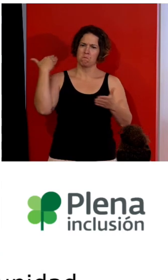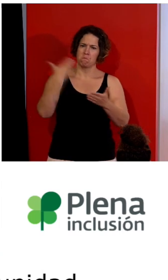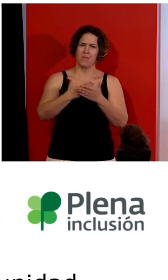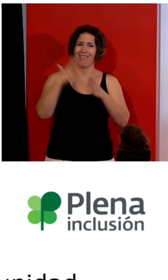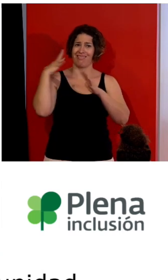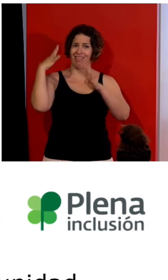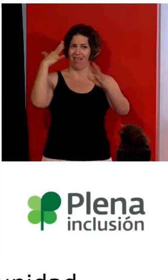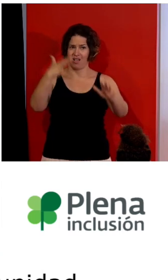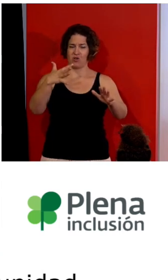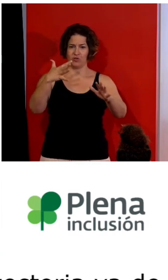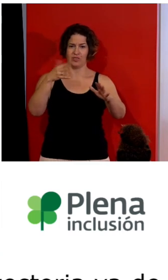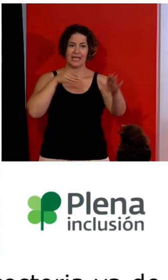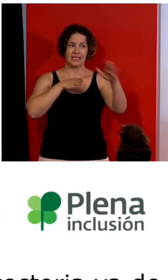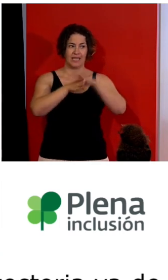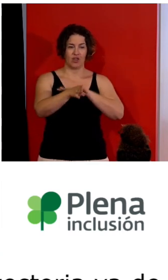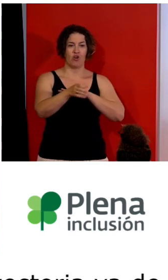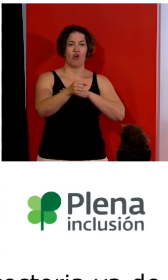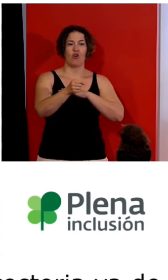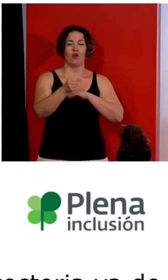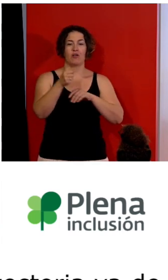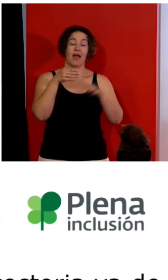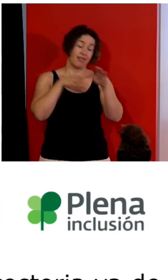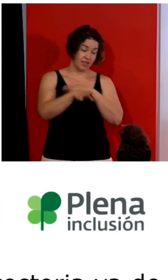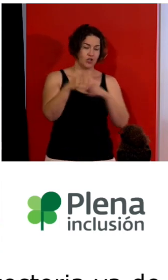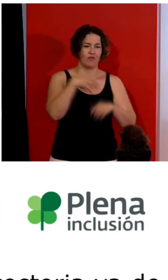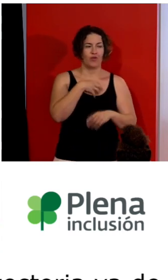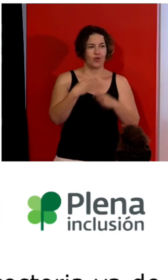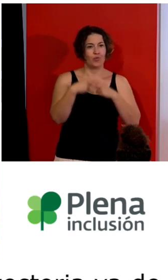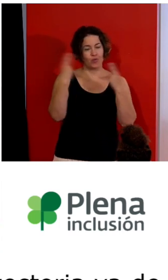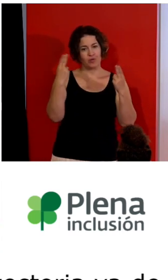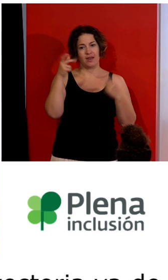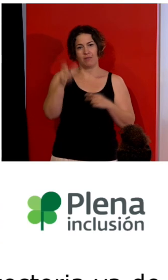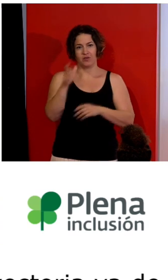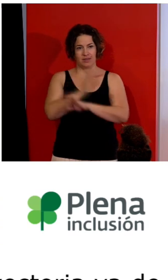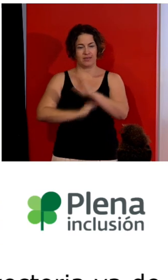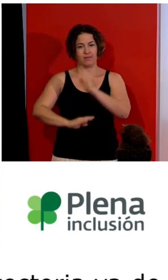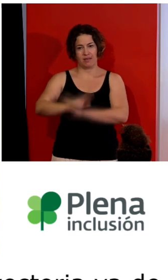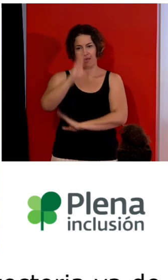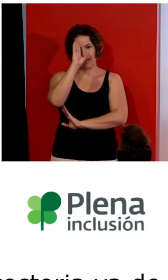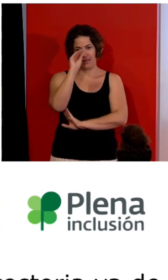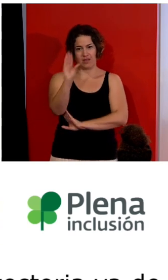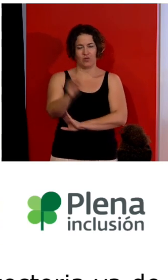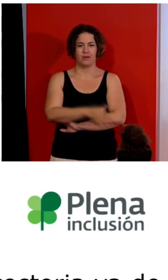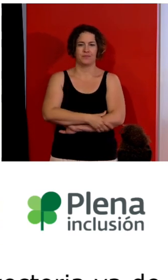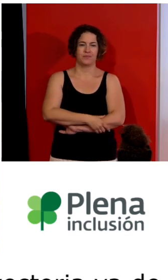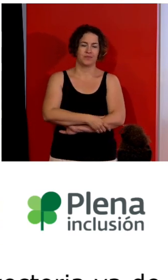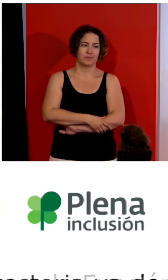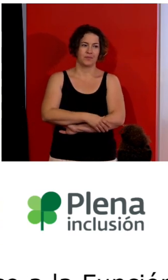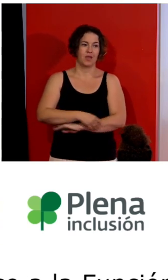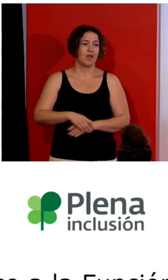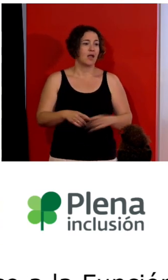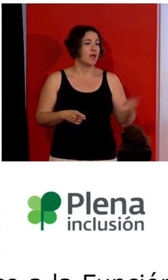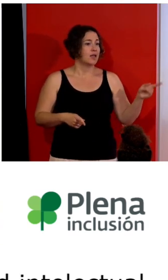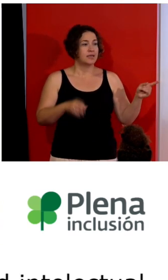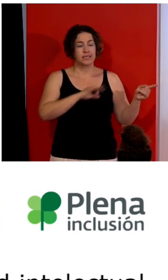10 años en la inserción, el acceso a la función pública de personas con discapacidad intelectual. Nos acompaña